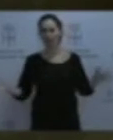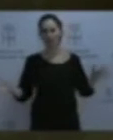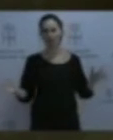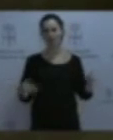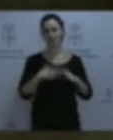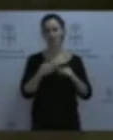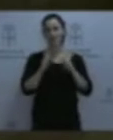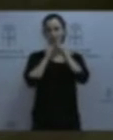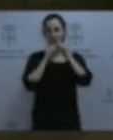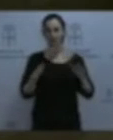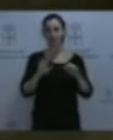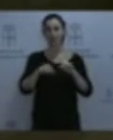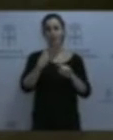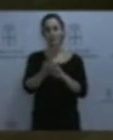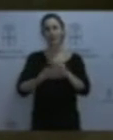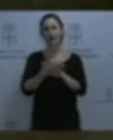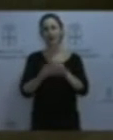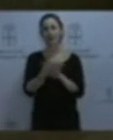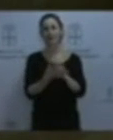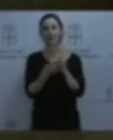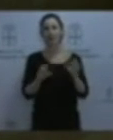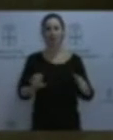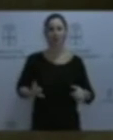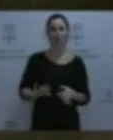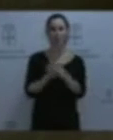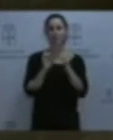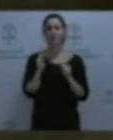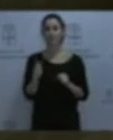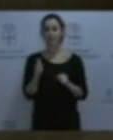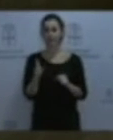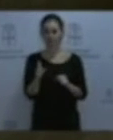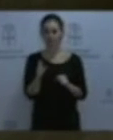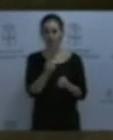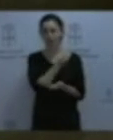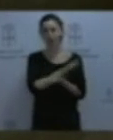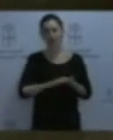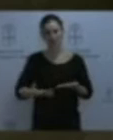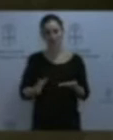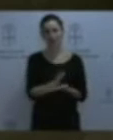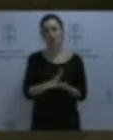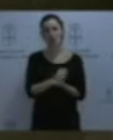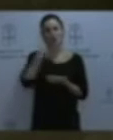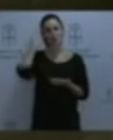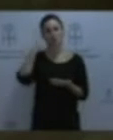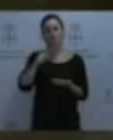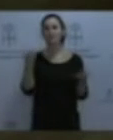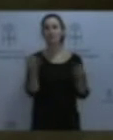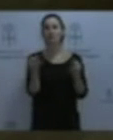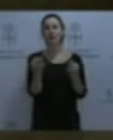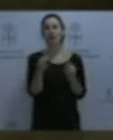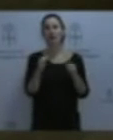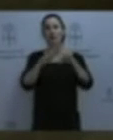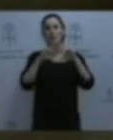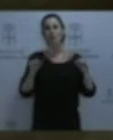adelante comentaré algo al respecto. Sobre la garantía de derechos, todos sabemos ya la consideración del asturiano en